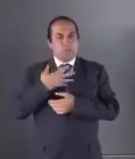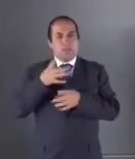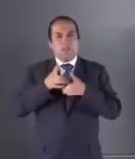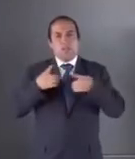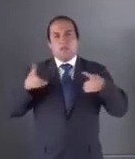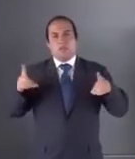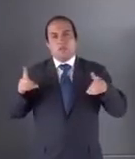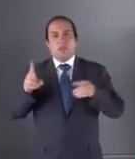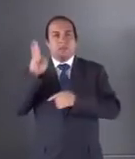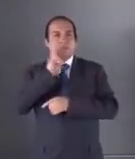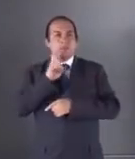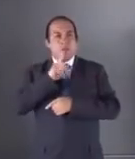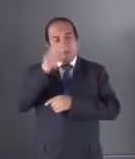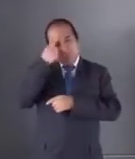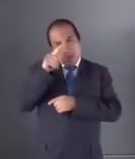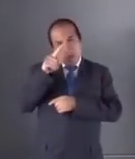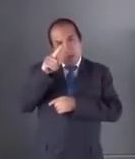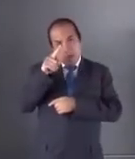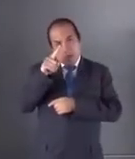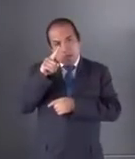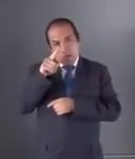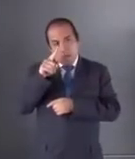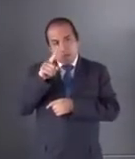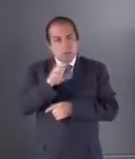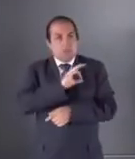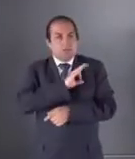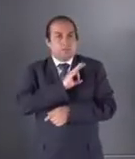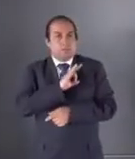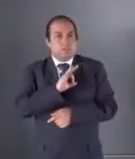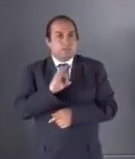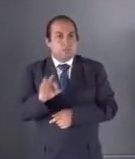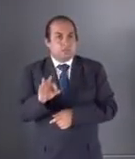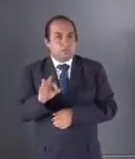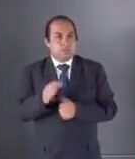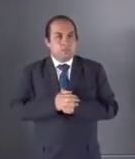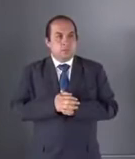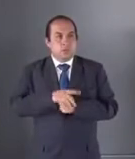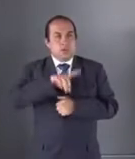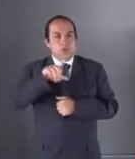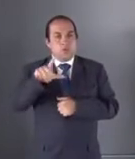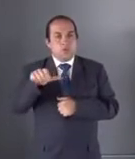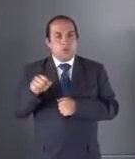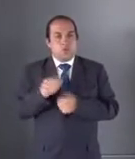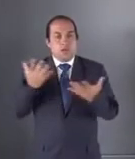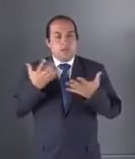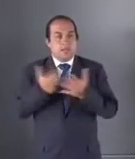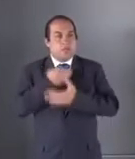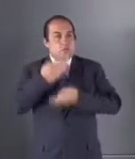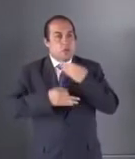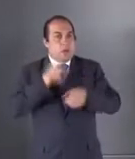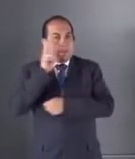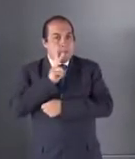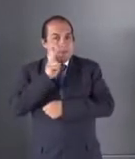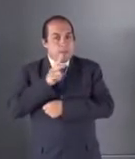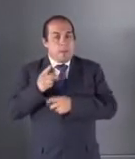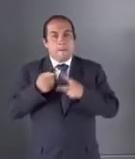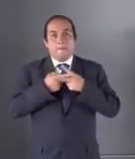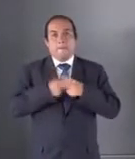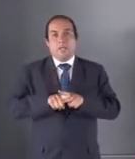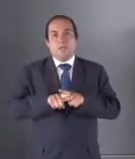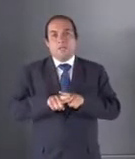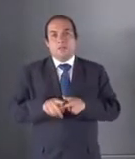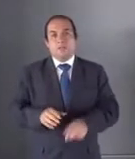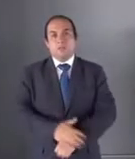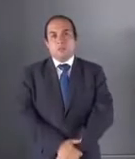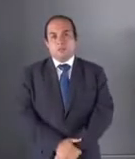las pruebas para que ya pueda, después de la realización de todas las pruebas, comenzar a operar adecuadamente.